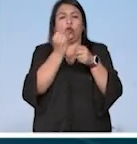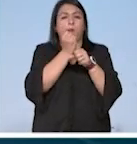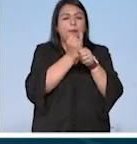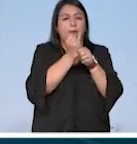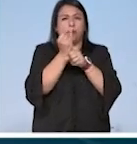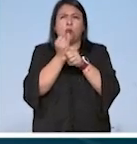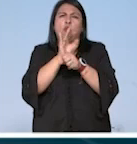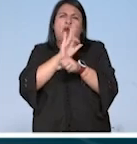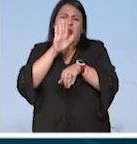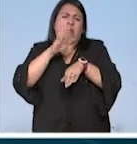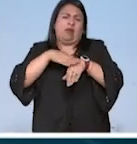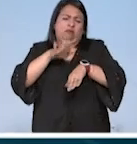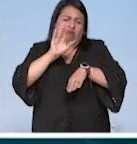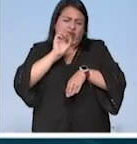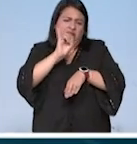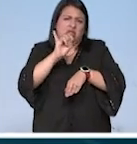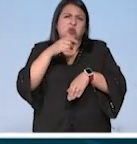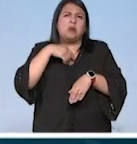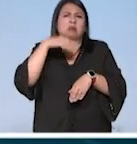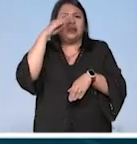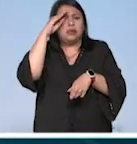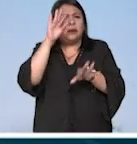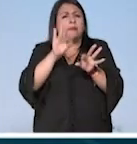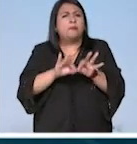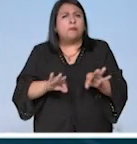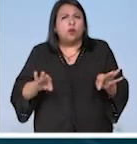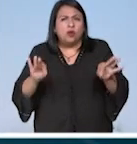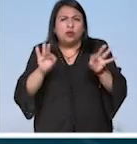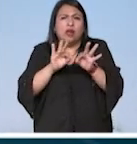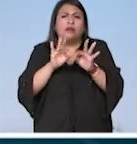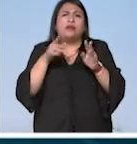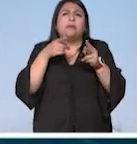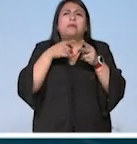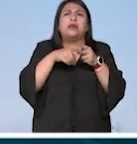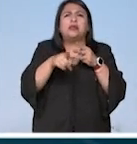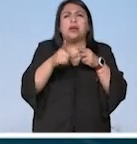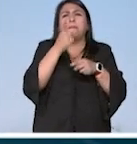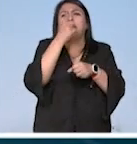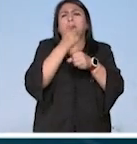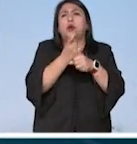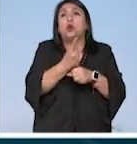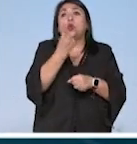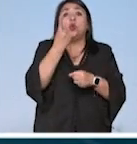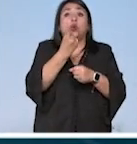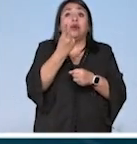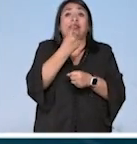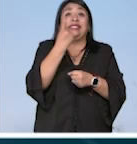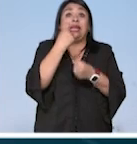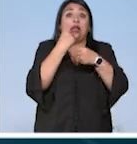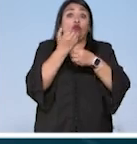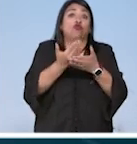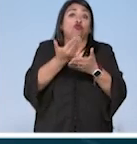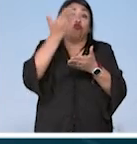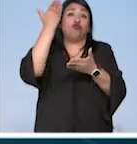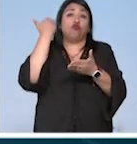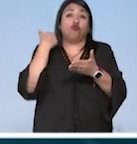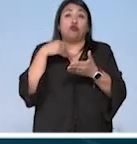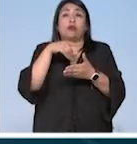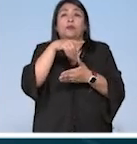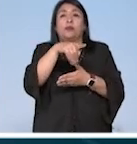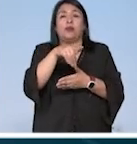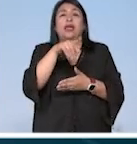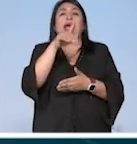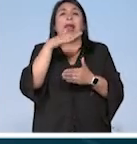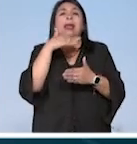Podrían haber más me parecía significativo partir de un primer caso de hace 100 años como es la vizen